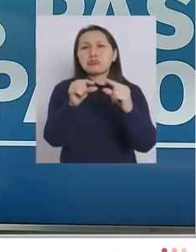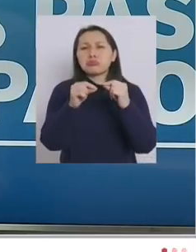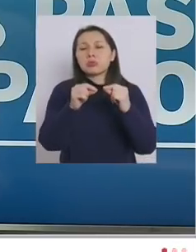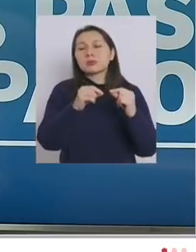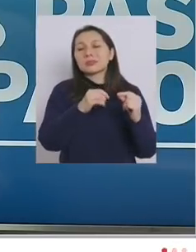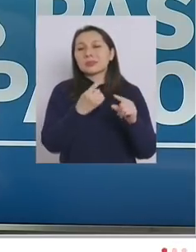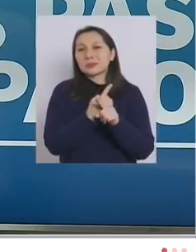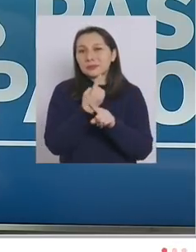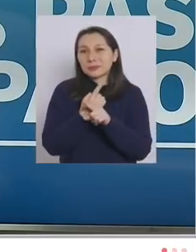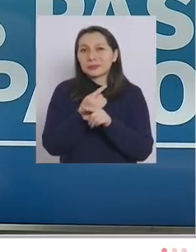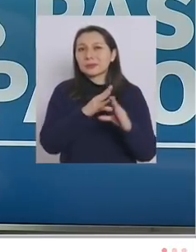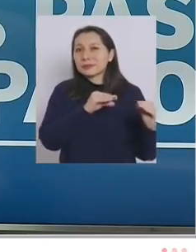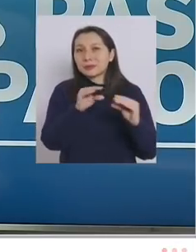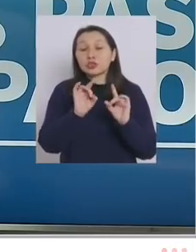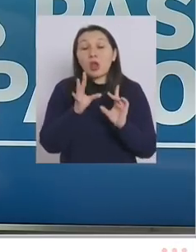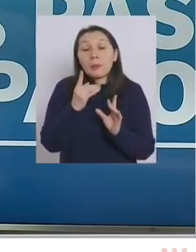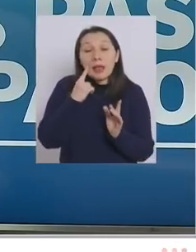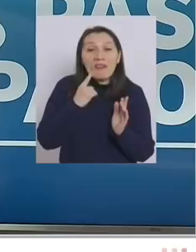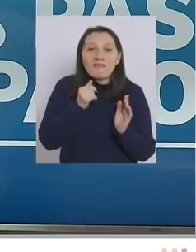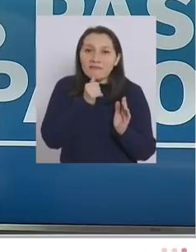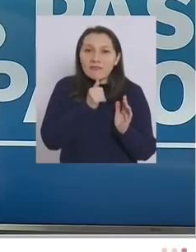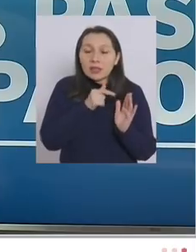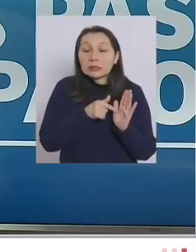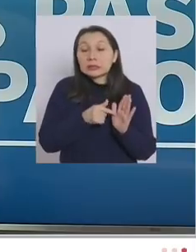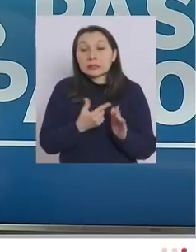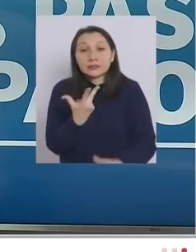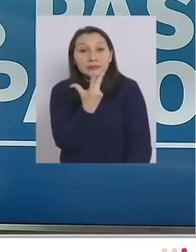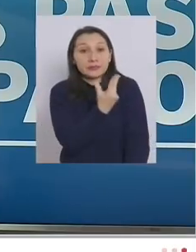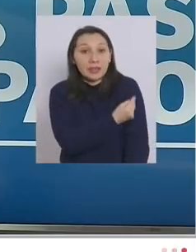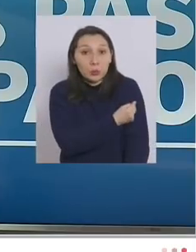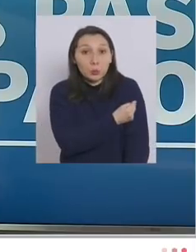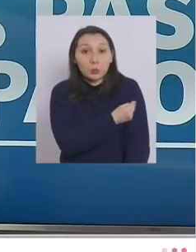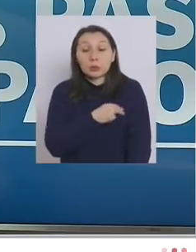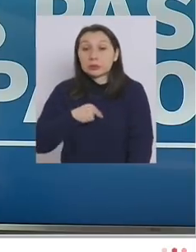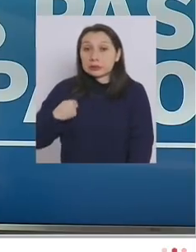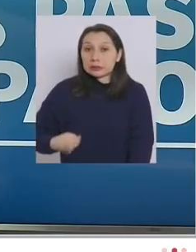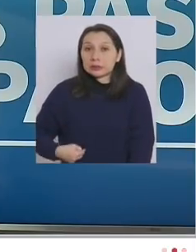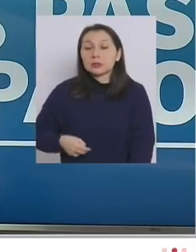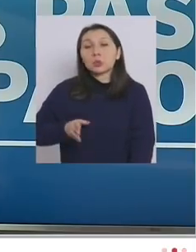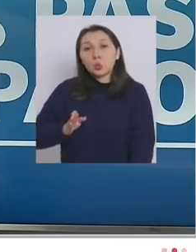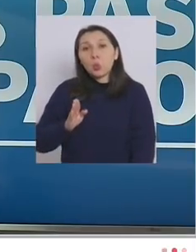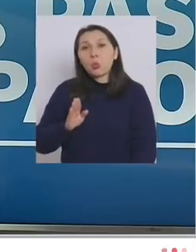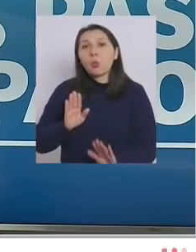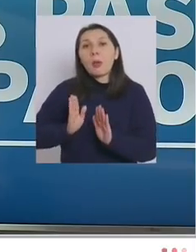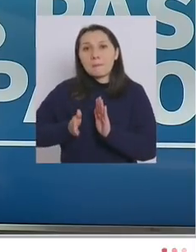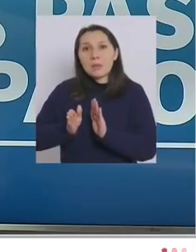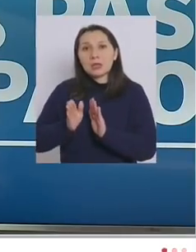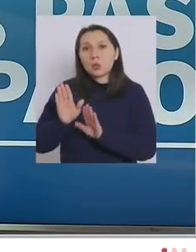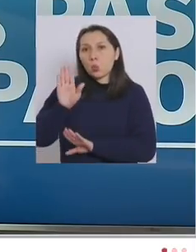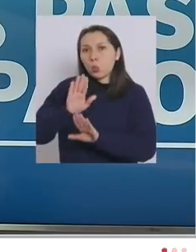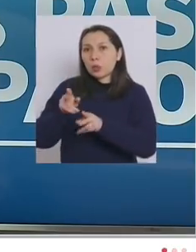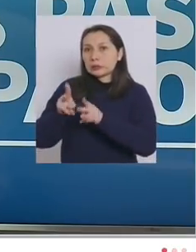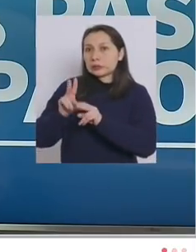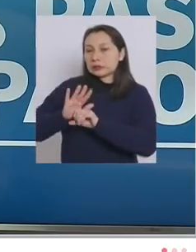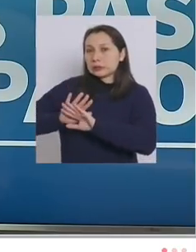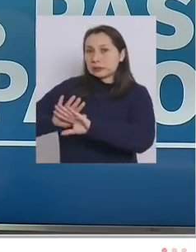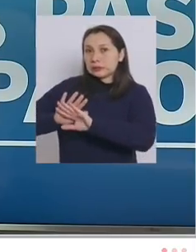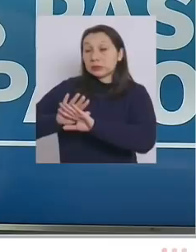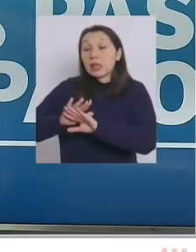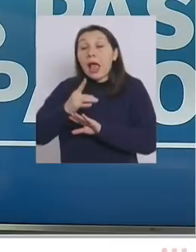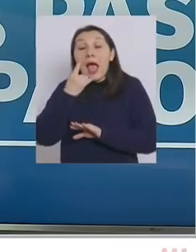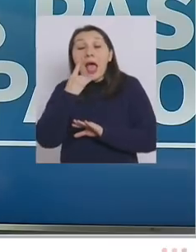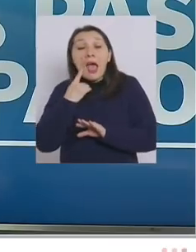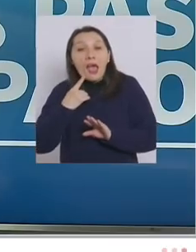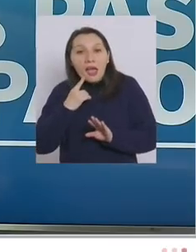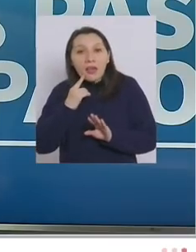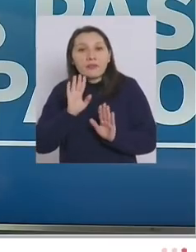partes, uno podría esperar, ¿cierto?, que la vacuna mantenga cierta efectividad. Está por verse